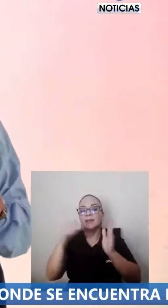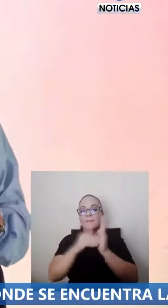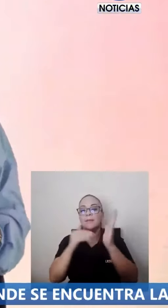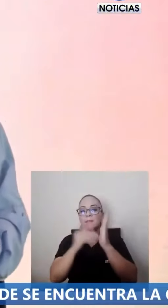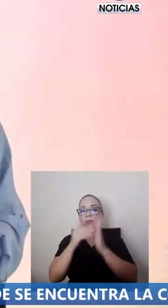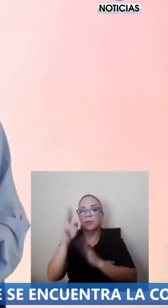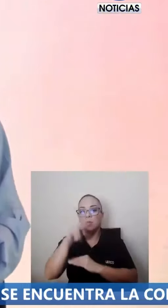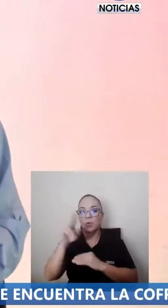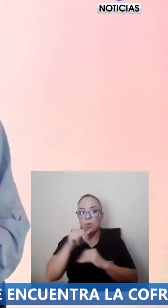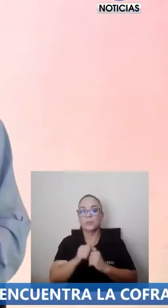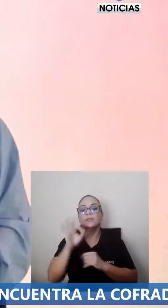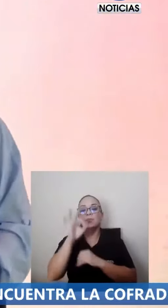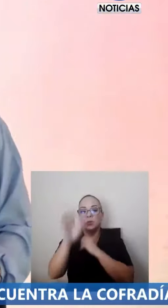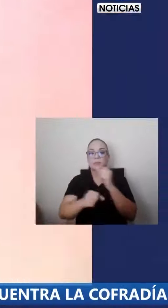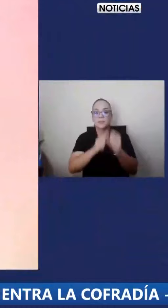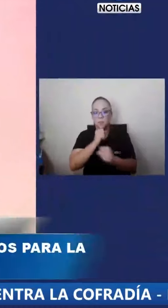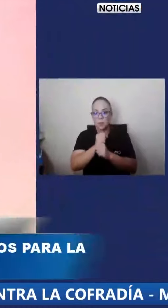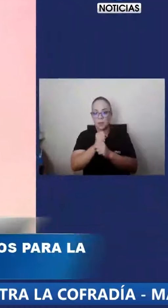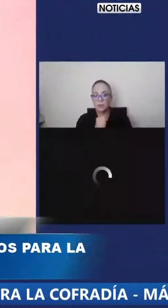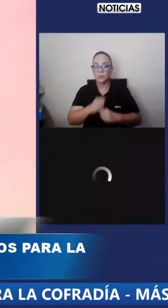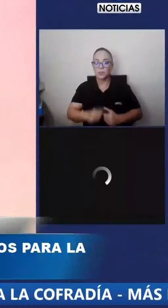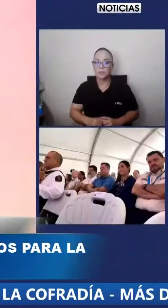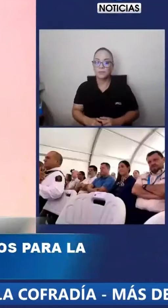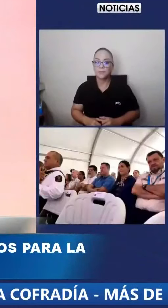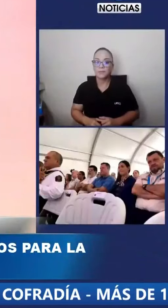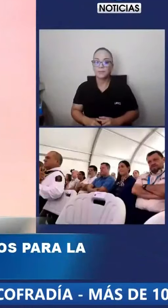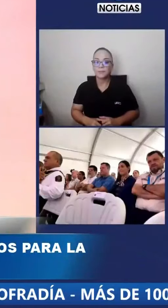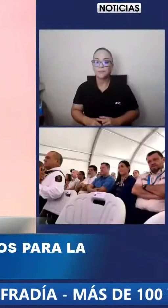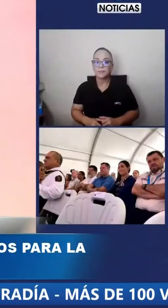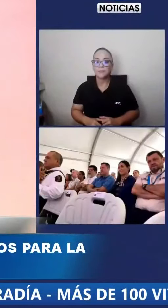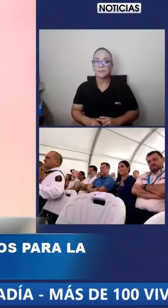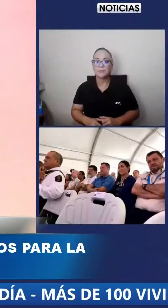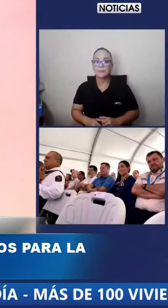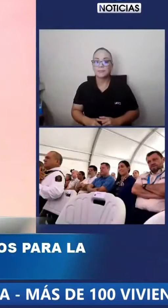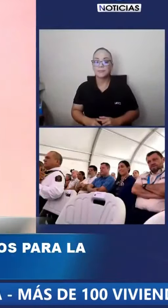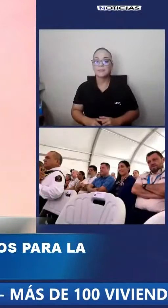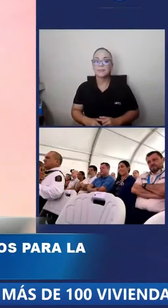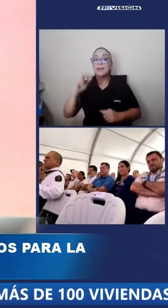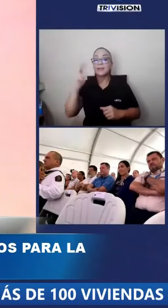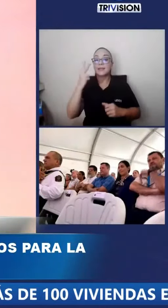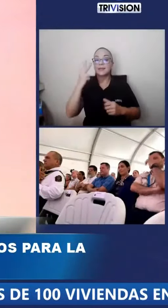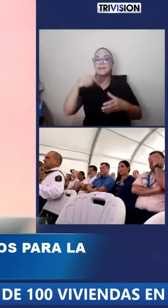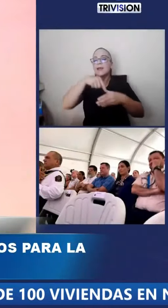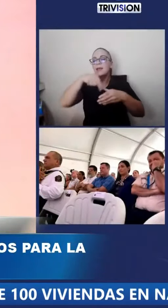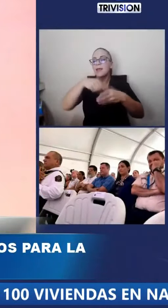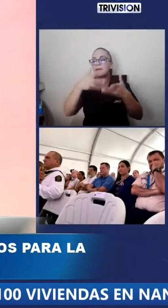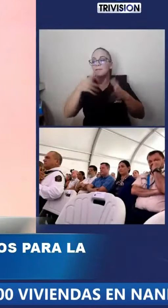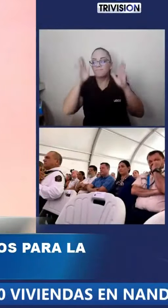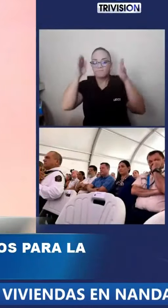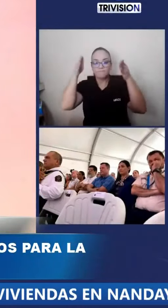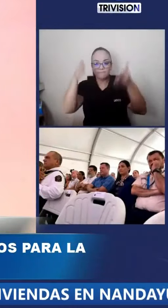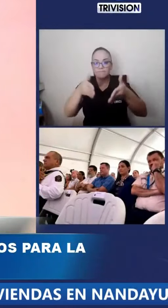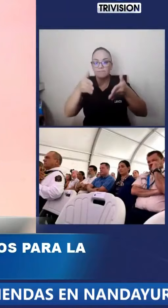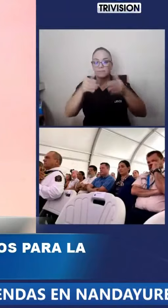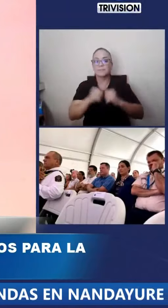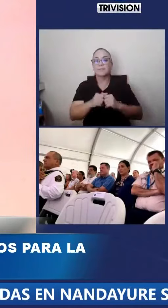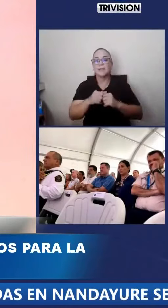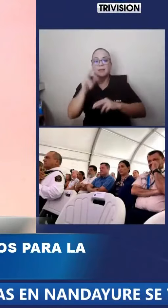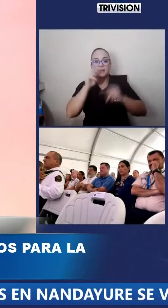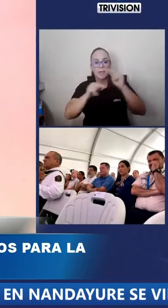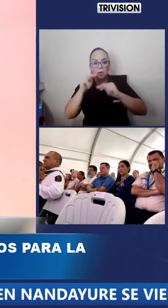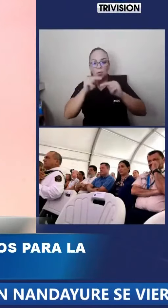$30 millones el año entrante. El tercer eje ataca directamente al narcotráfico